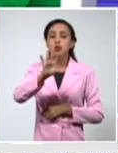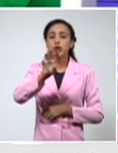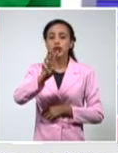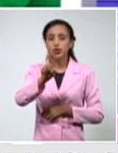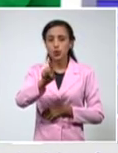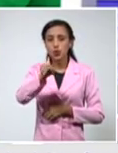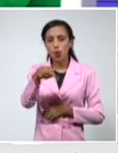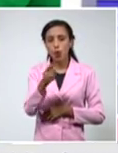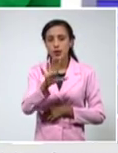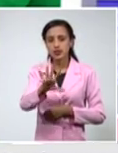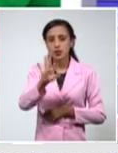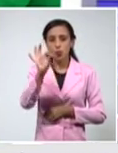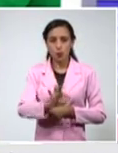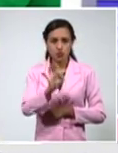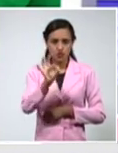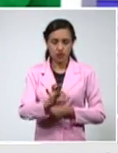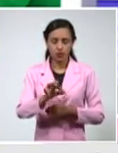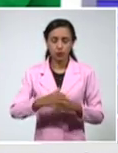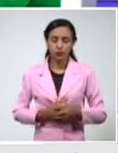51,5%.